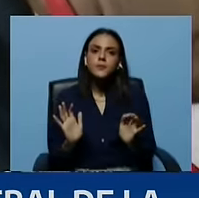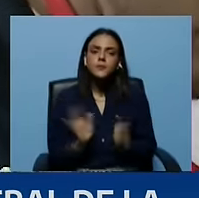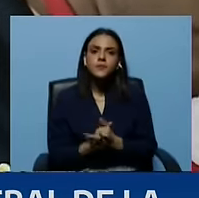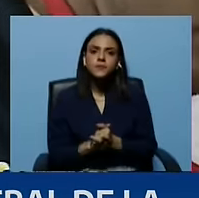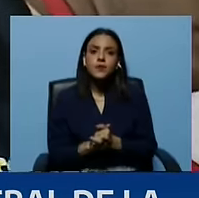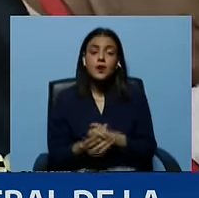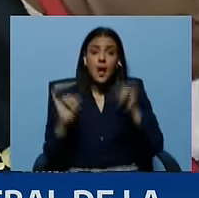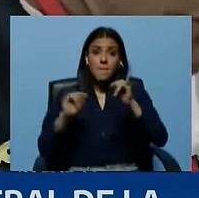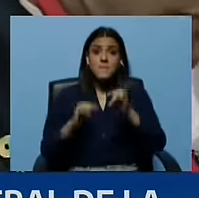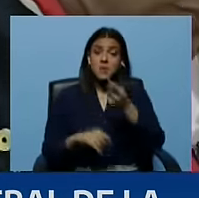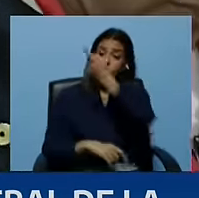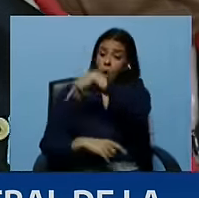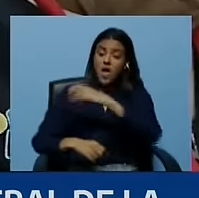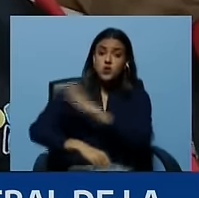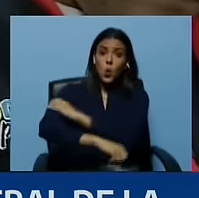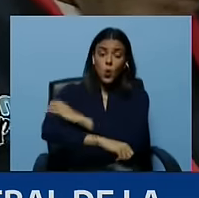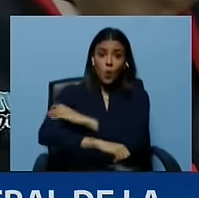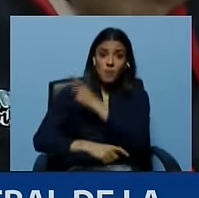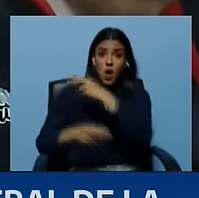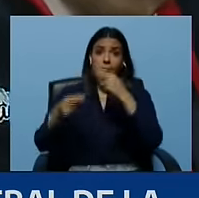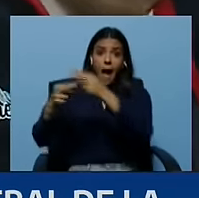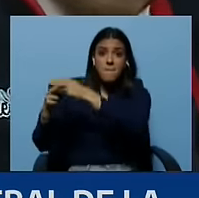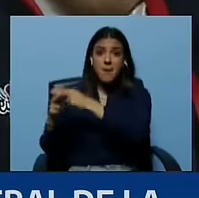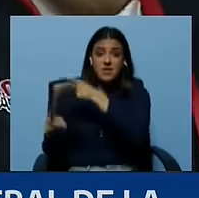la derecha de los apellidos fascistas,